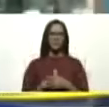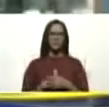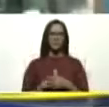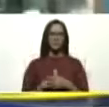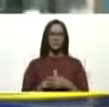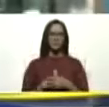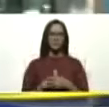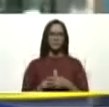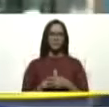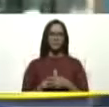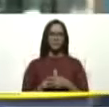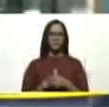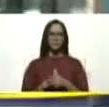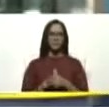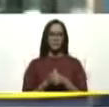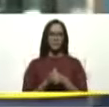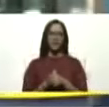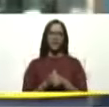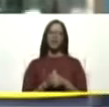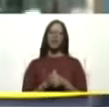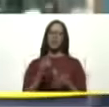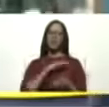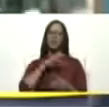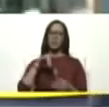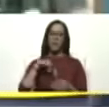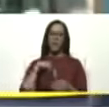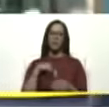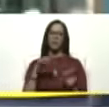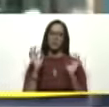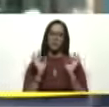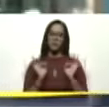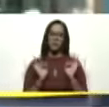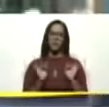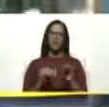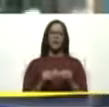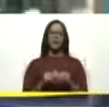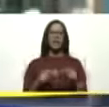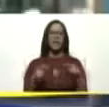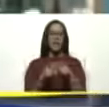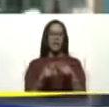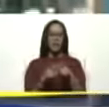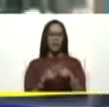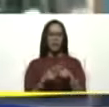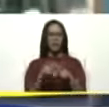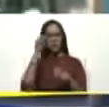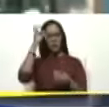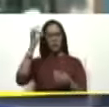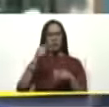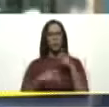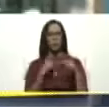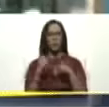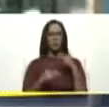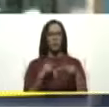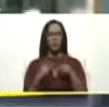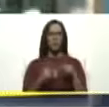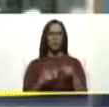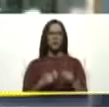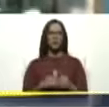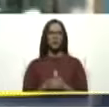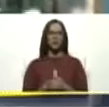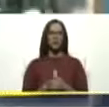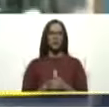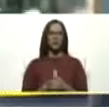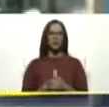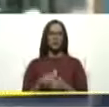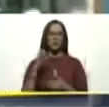Y forma parte precisamente del equipo del Consejo Productivo de